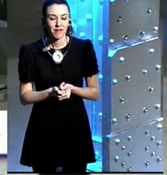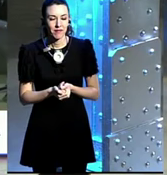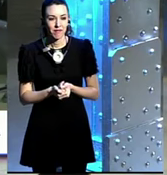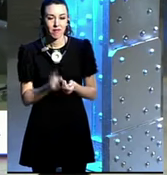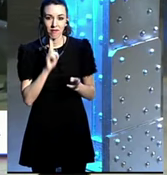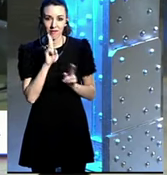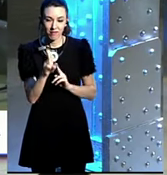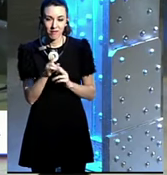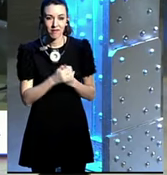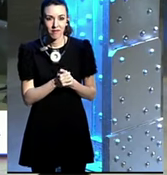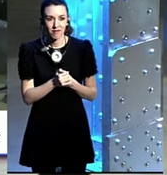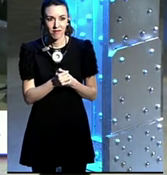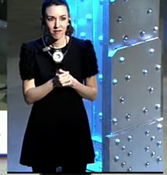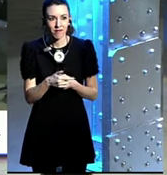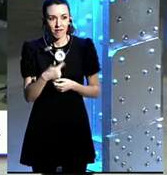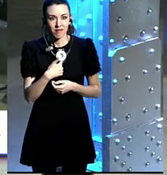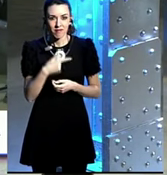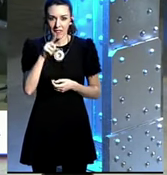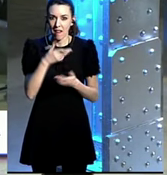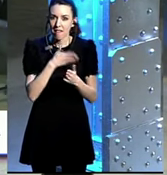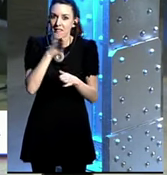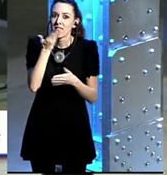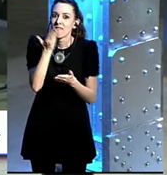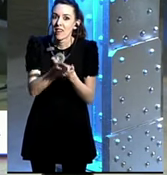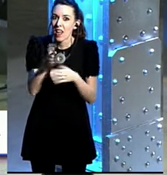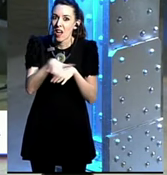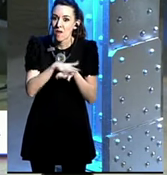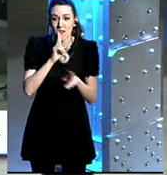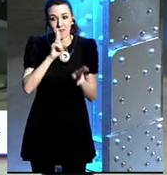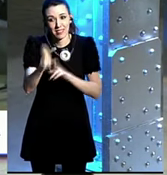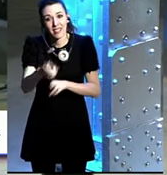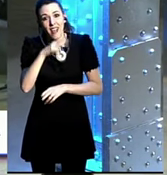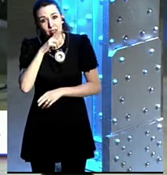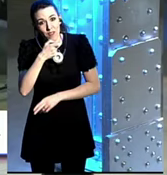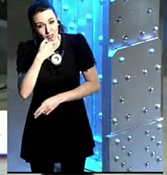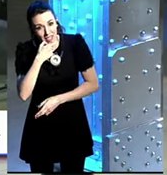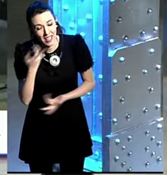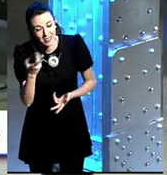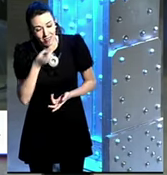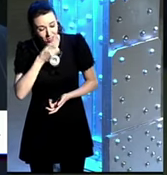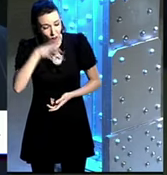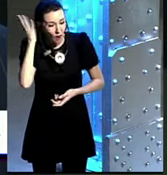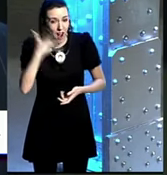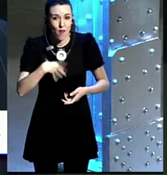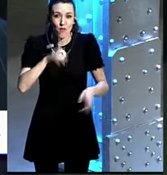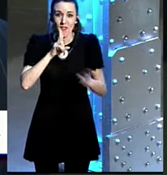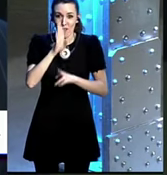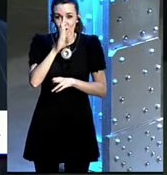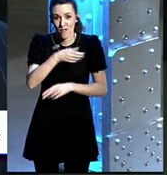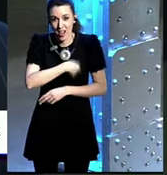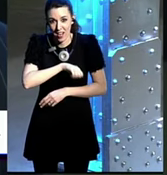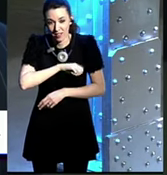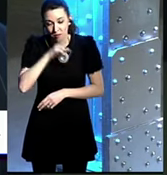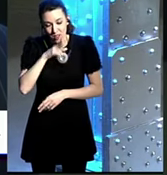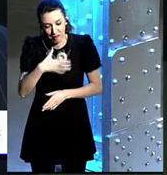I apologize that I have... Yo también te pido disculpas porque voy a tener que responder a tu pregunta en inglés. Ojalá pudiera responderte en